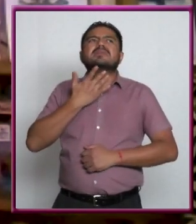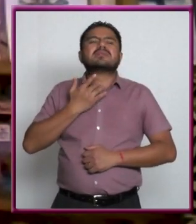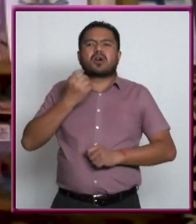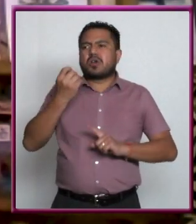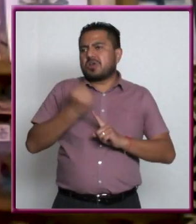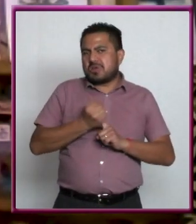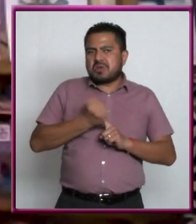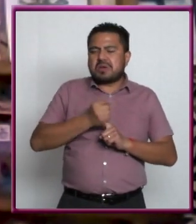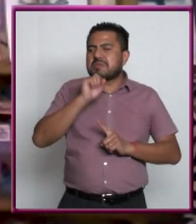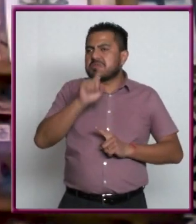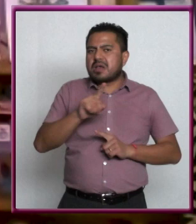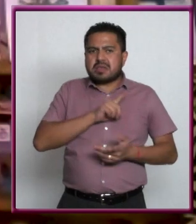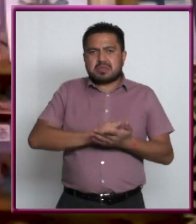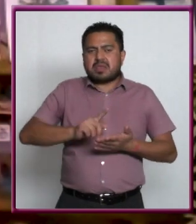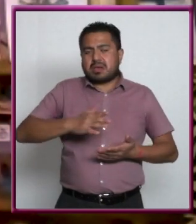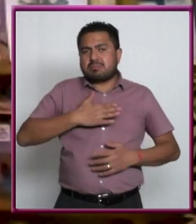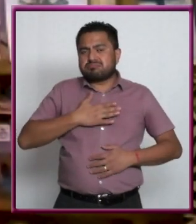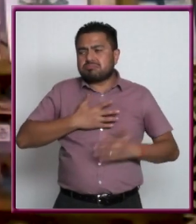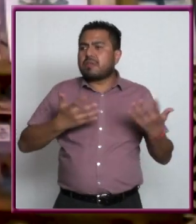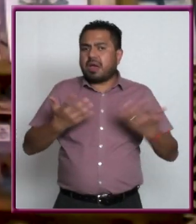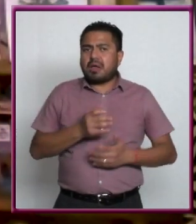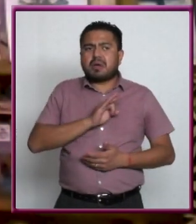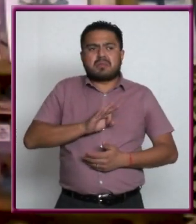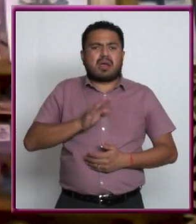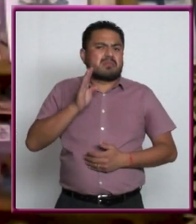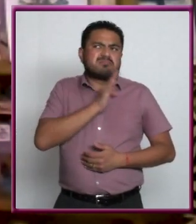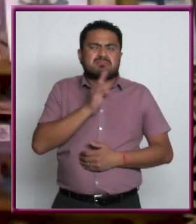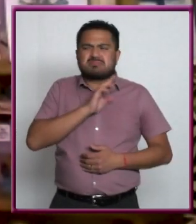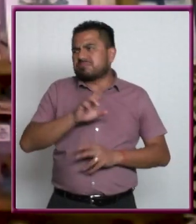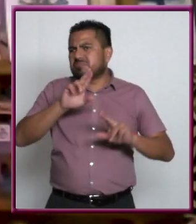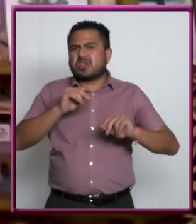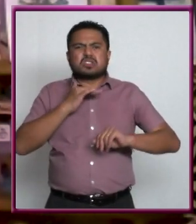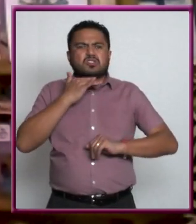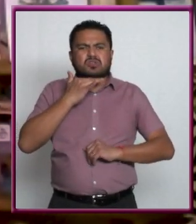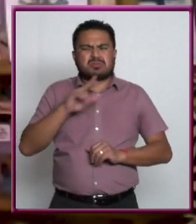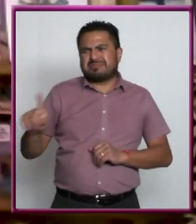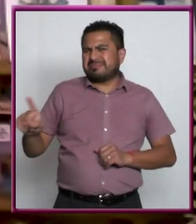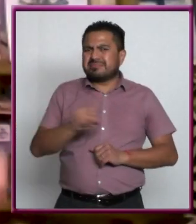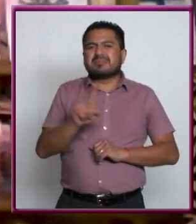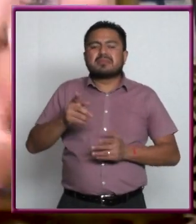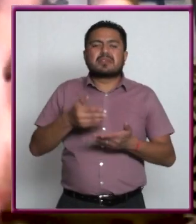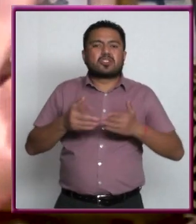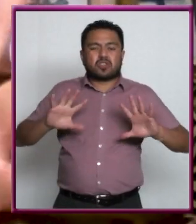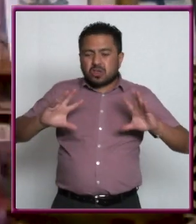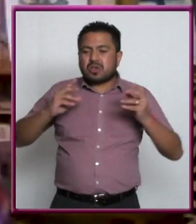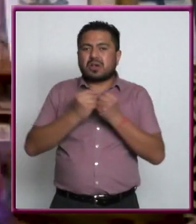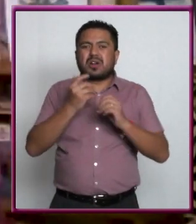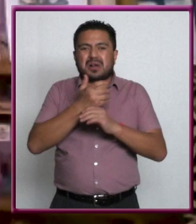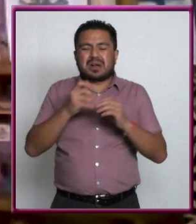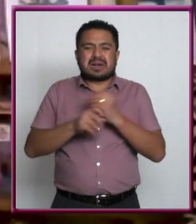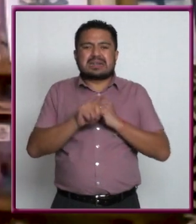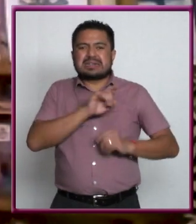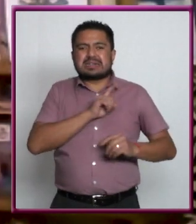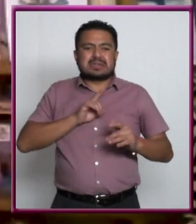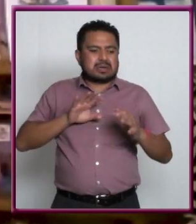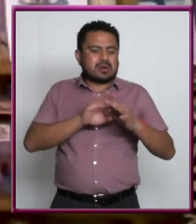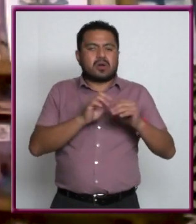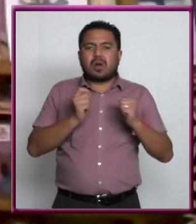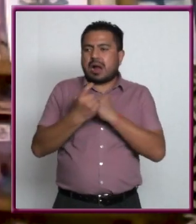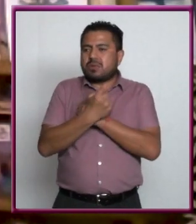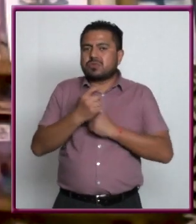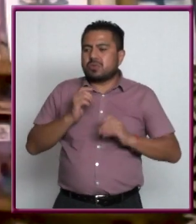la masturbación. Y que es nuestro derecho a practicarlo y que no es nada malo ni nada sucio. Entonces, todos estos elementos tienen que ver